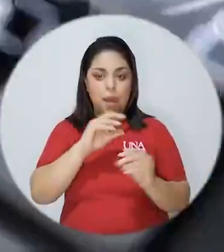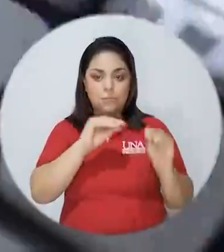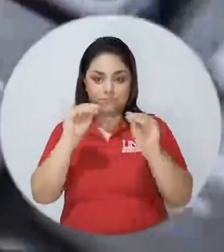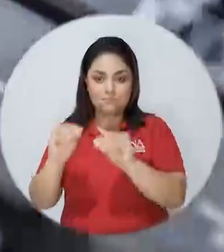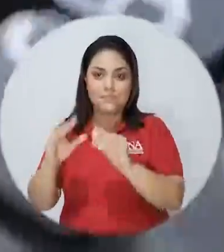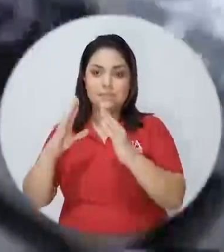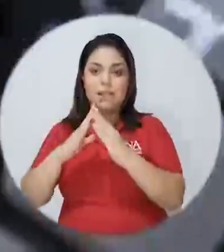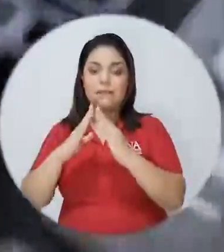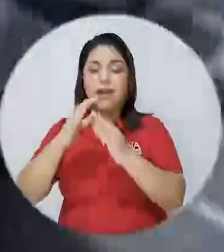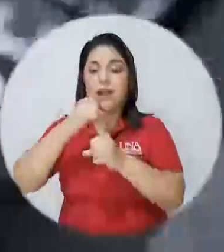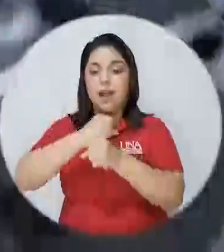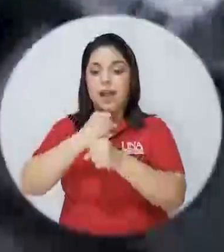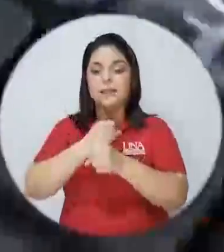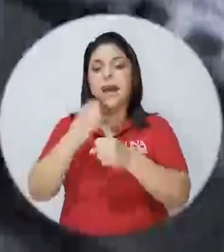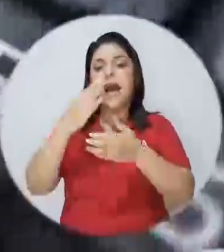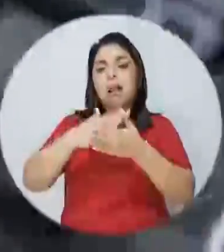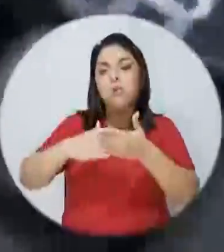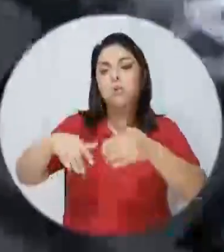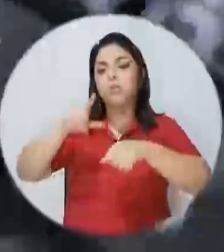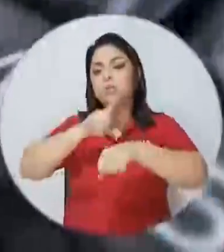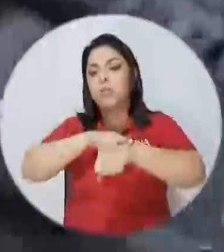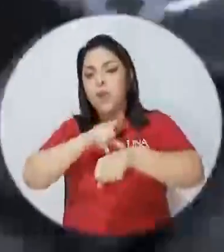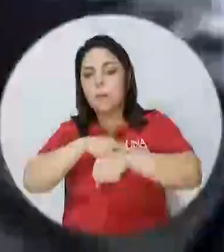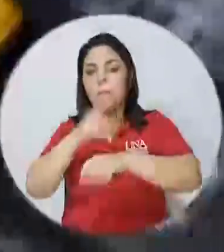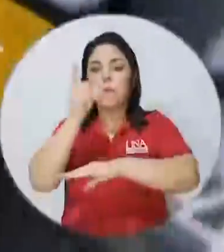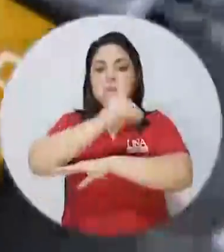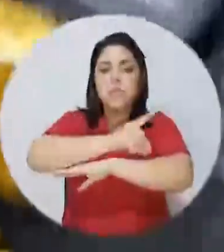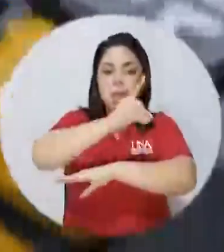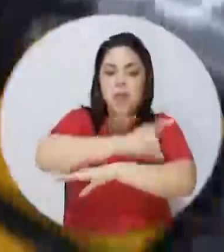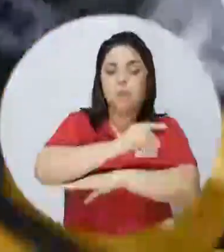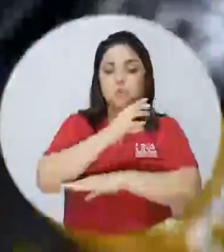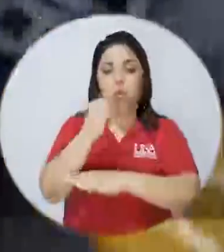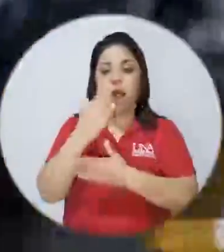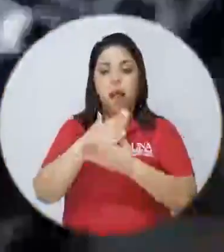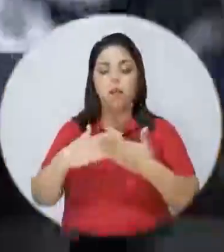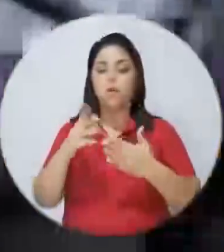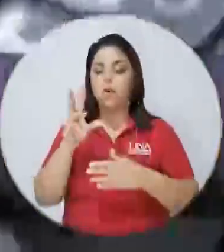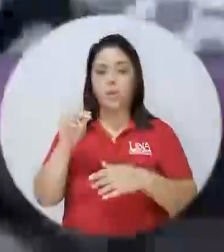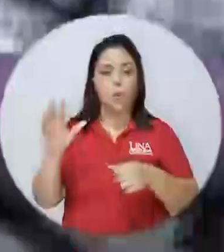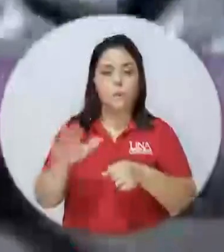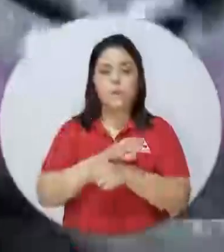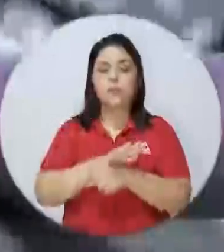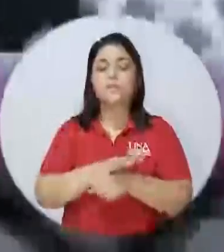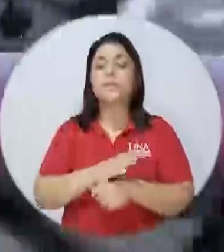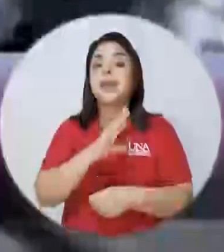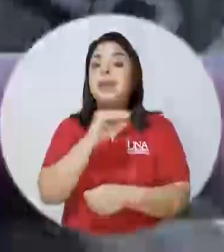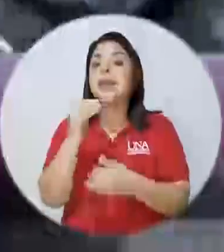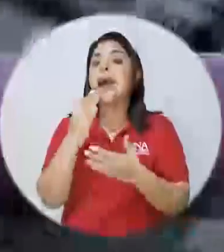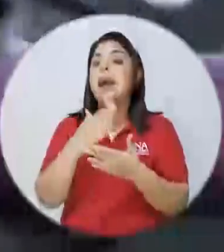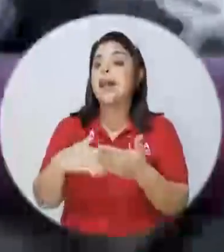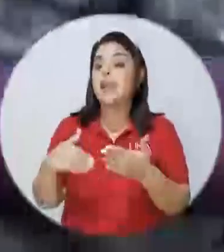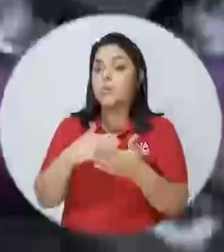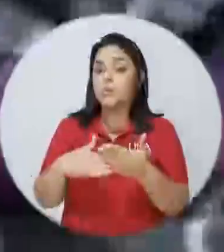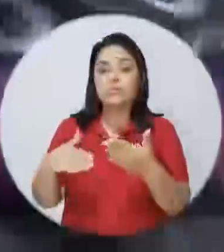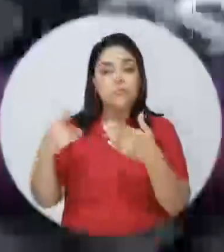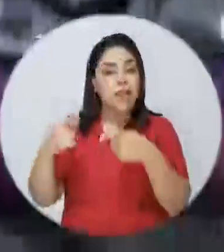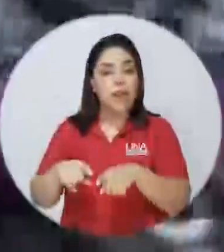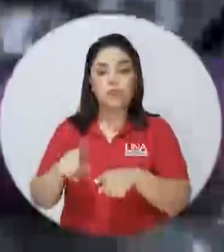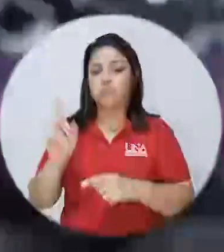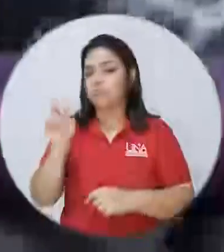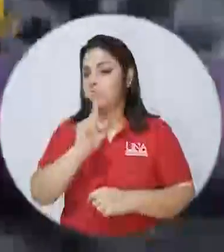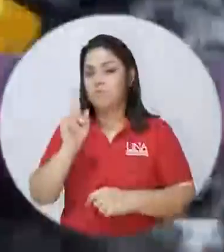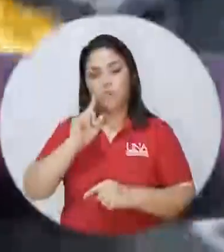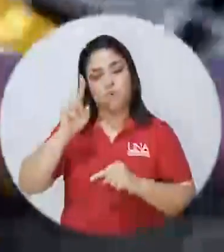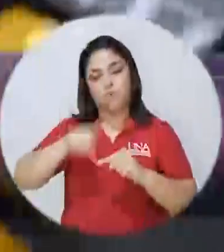por días, no completamente, como pasó ahora con la pandemia. Y hay casos que definitivamente no son teletrabajables. ¿Qué